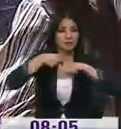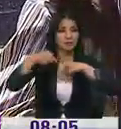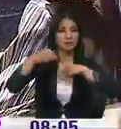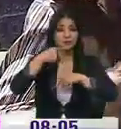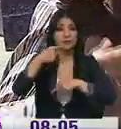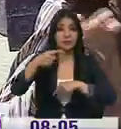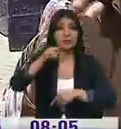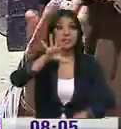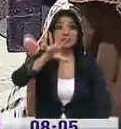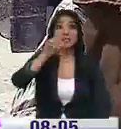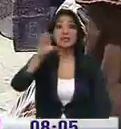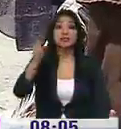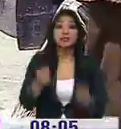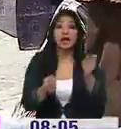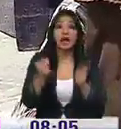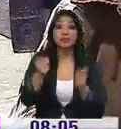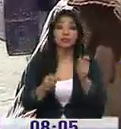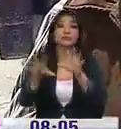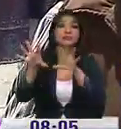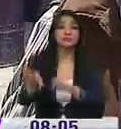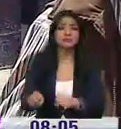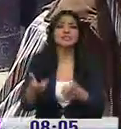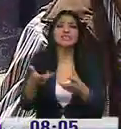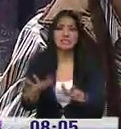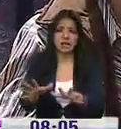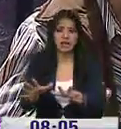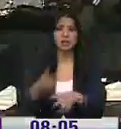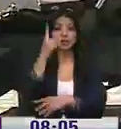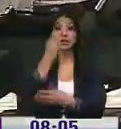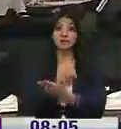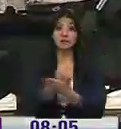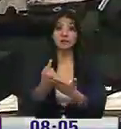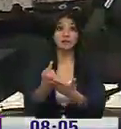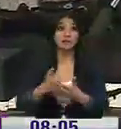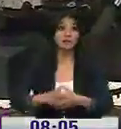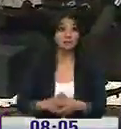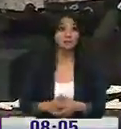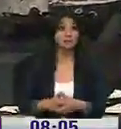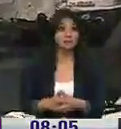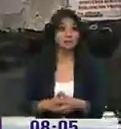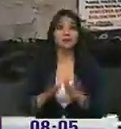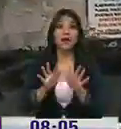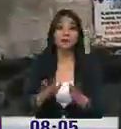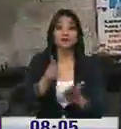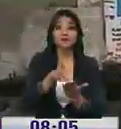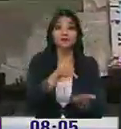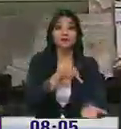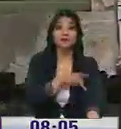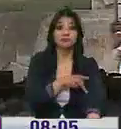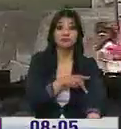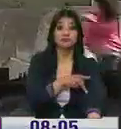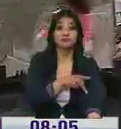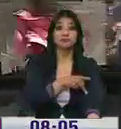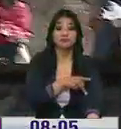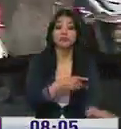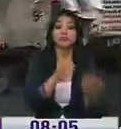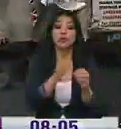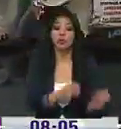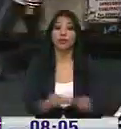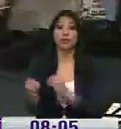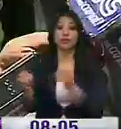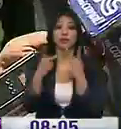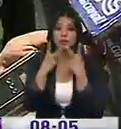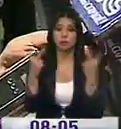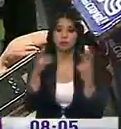de 500 carros han sido llevados en grúas en una semana. Esto como parte del programa denominado Rescatando el Espacio Público.